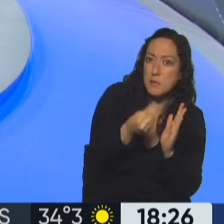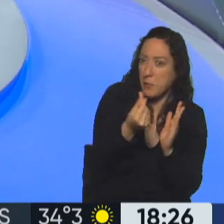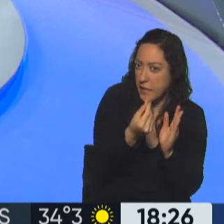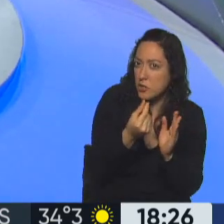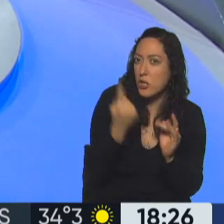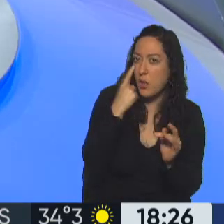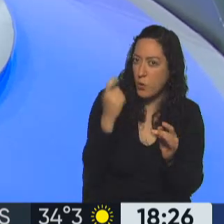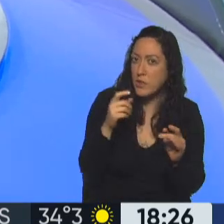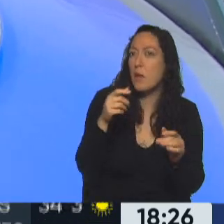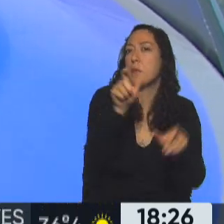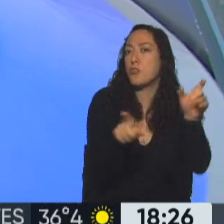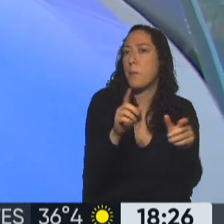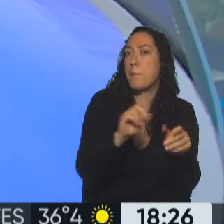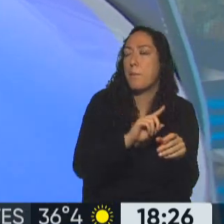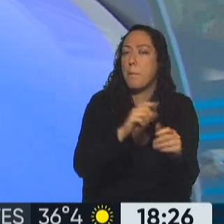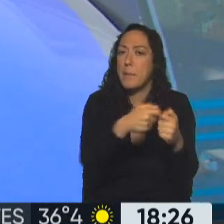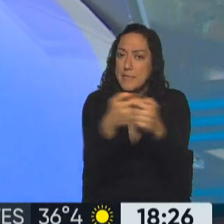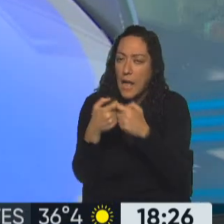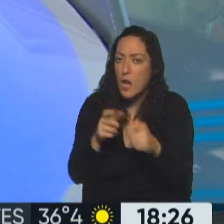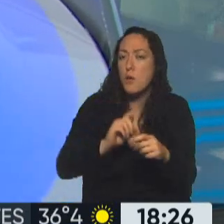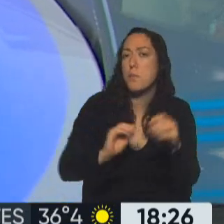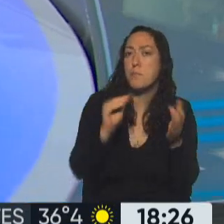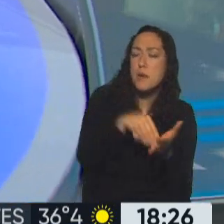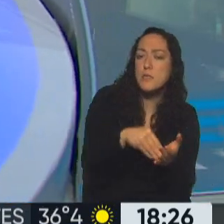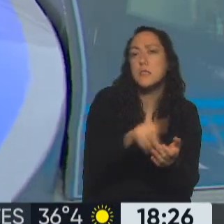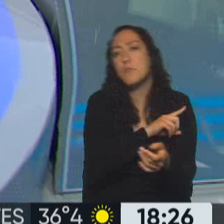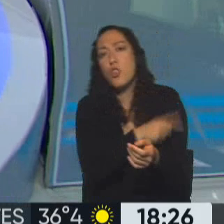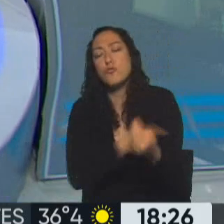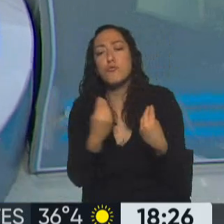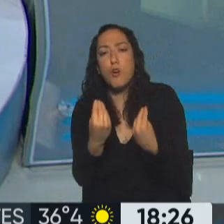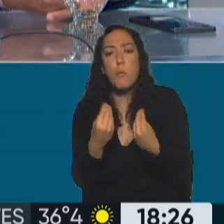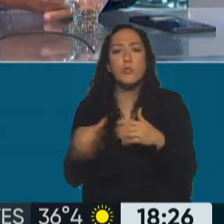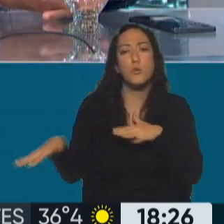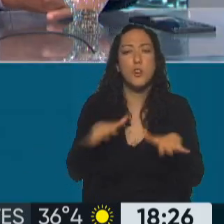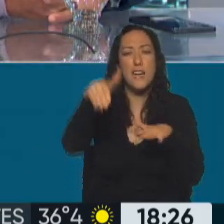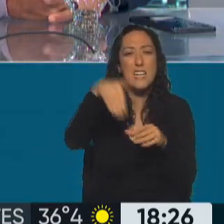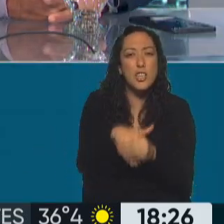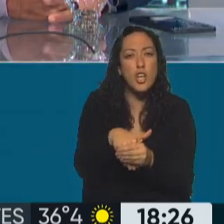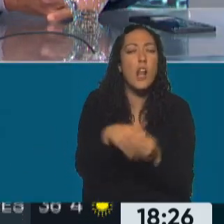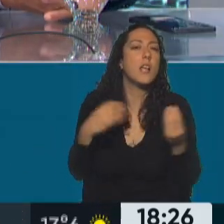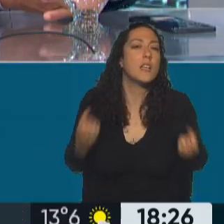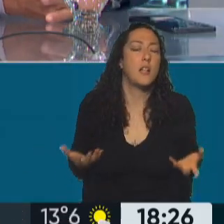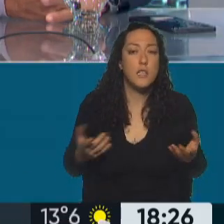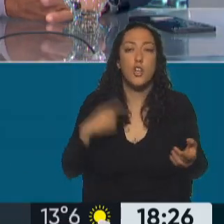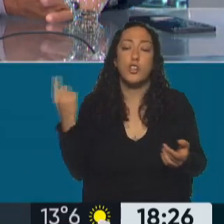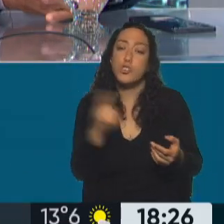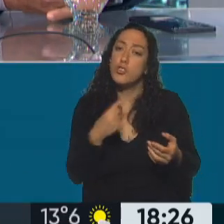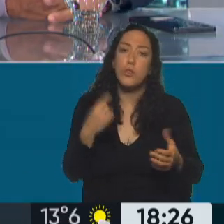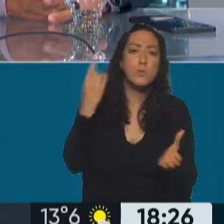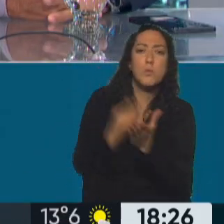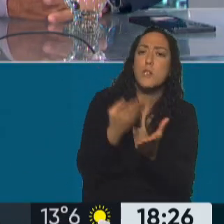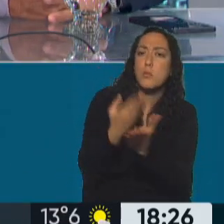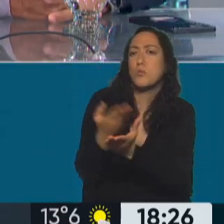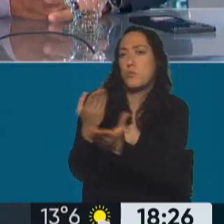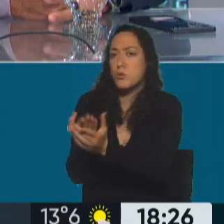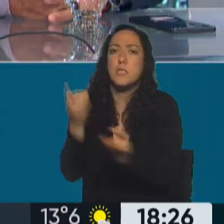¿Le consta? Y en todo caso, desde CEGERA, ¿cómo están viendo este escenario electoral? Nosotros justamente de CEGERA siempre propusimos